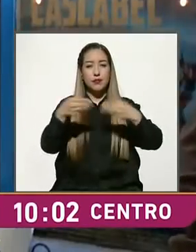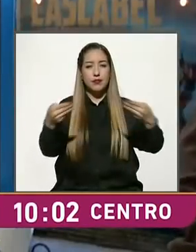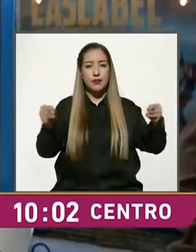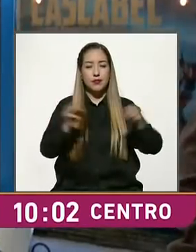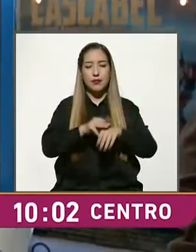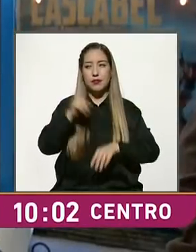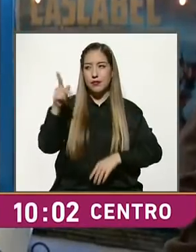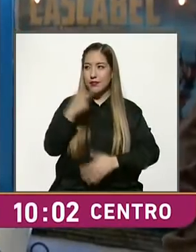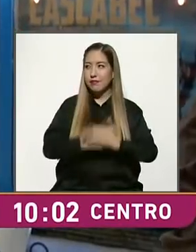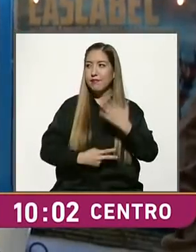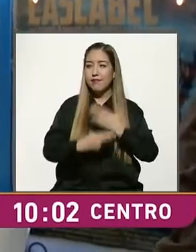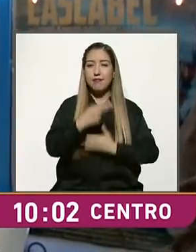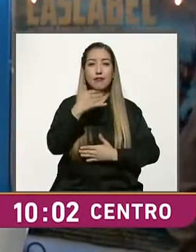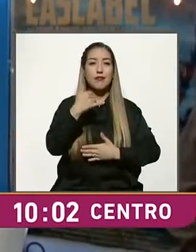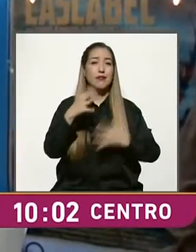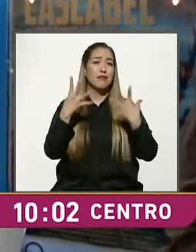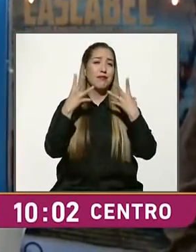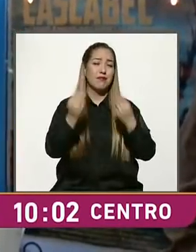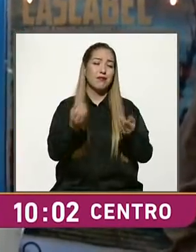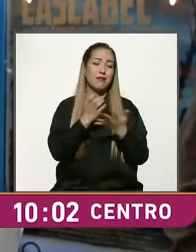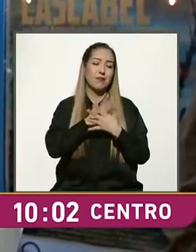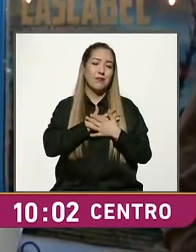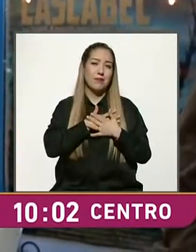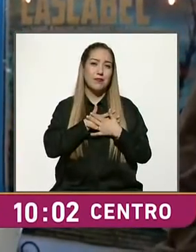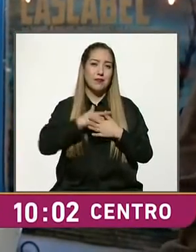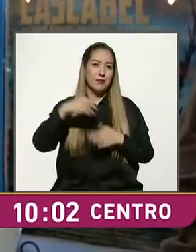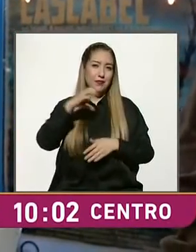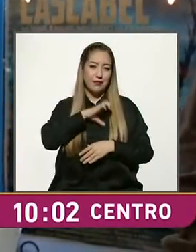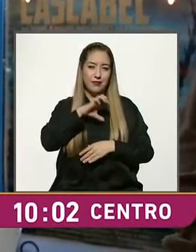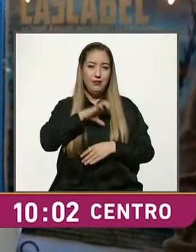Que es un proyecto con muchísimo amor, ya que salió